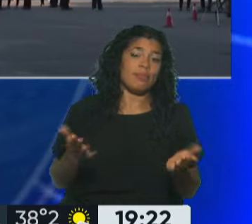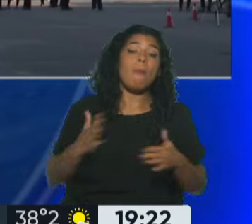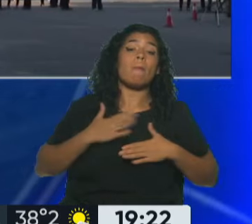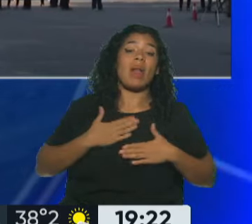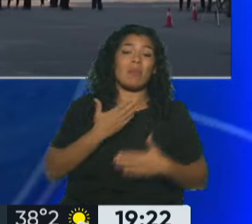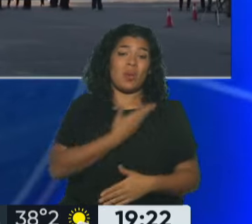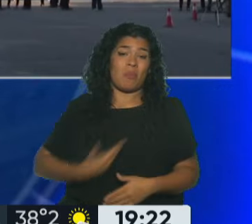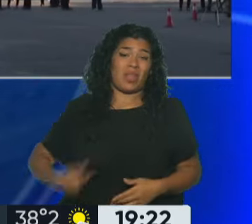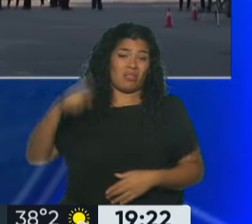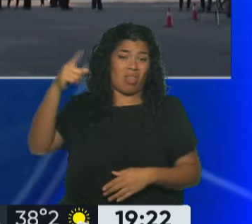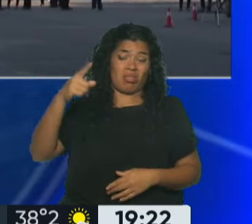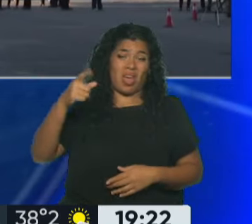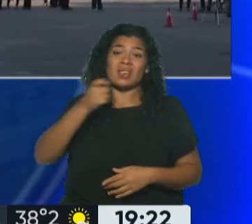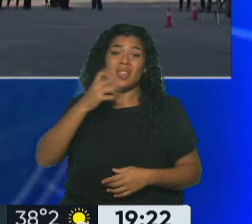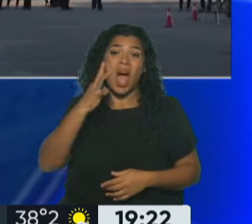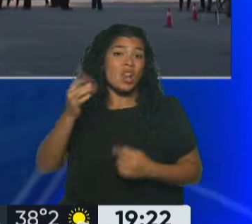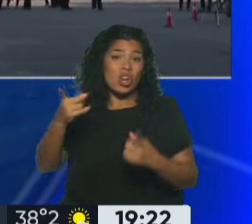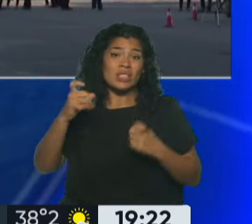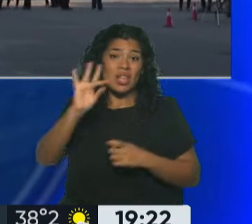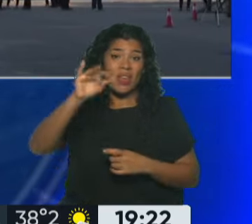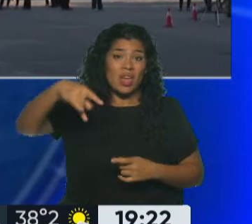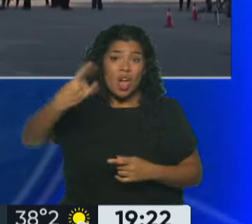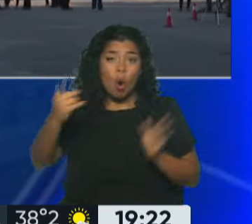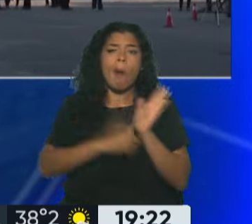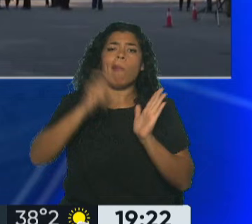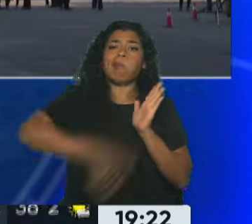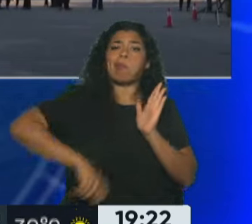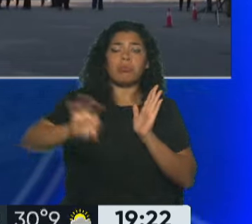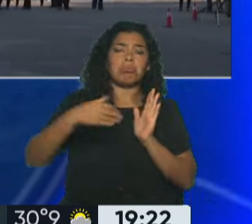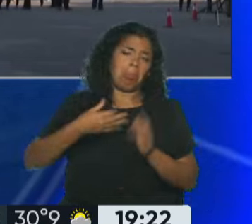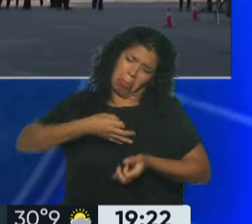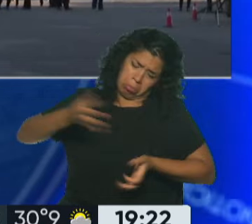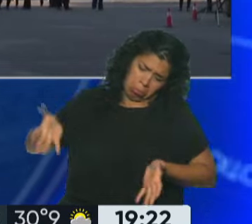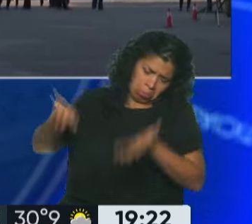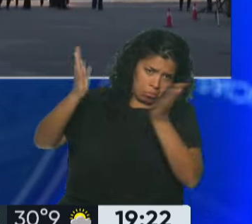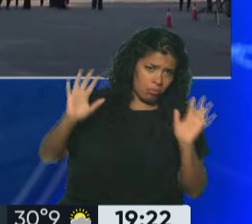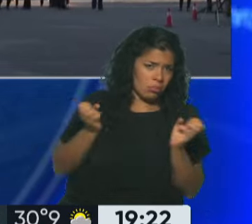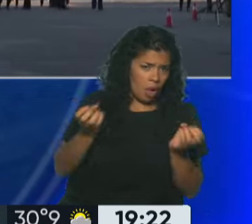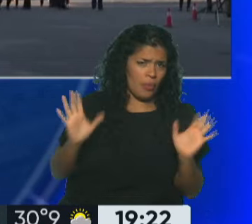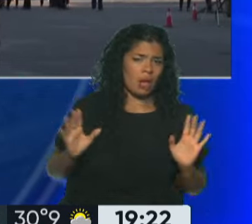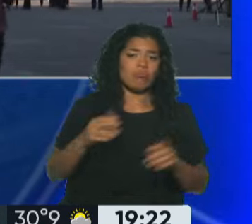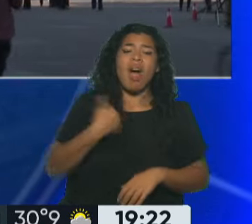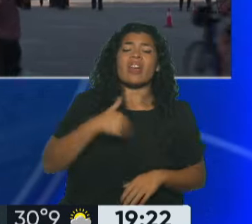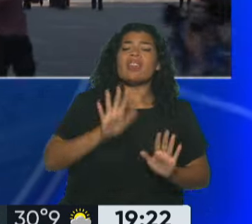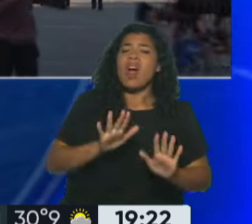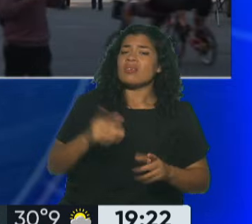que lo saque por DNU, y lo que necesite por el Parlamento, ojalá el Parlamento esté a la altura de las circunstancias y de lo que requiere la Argentina.